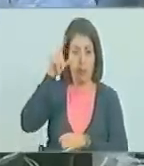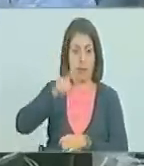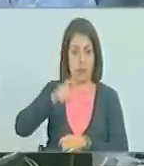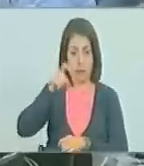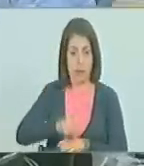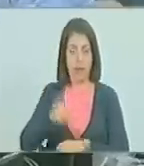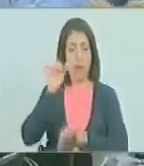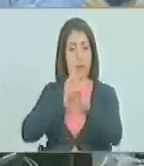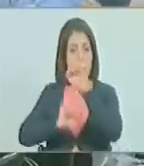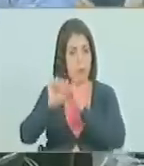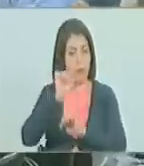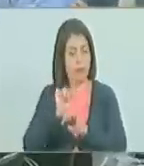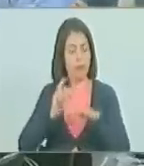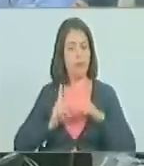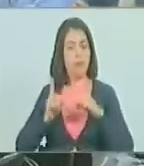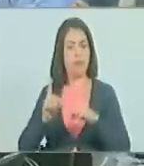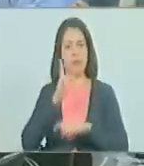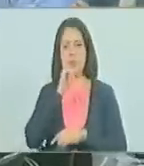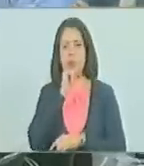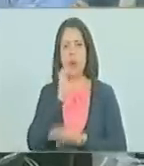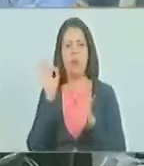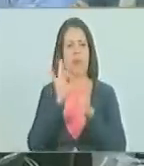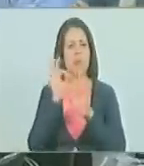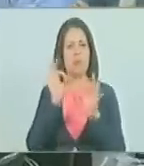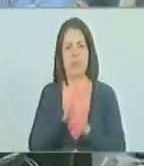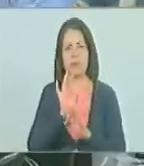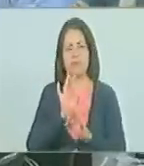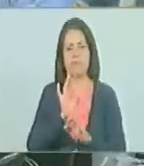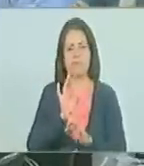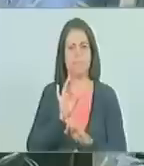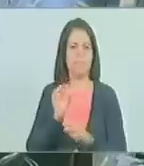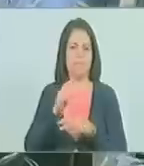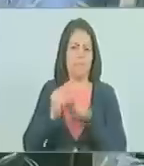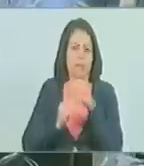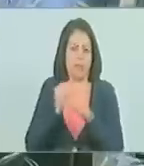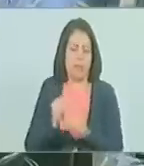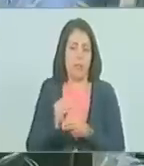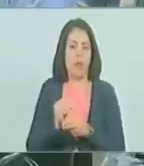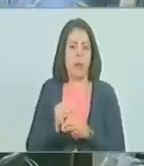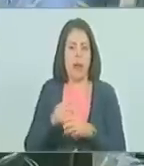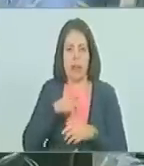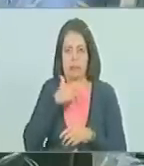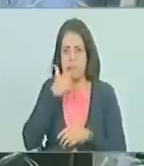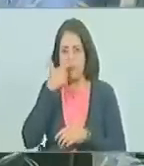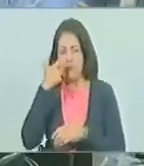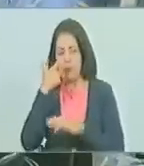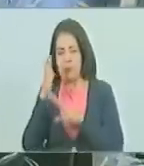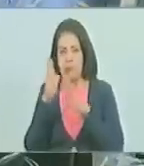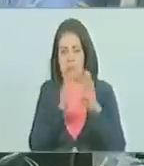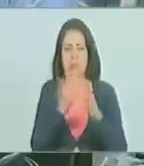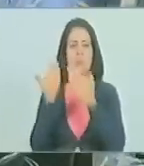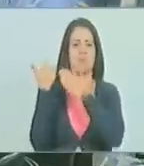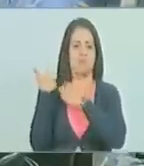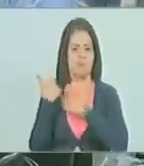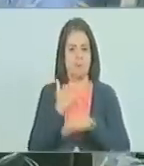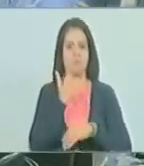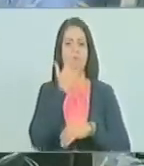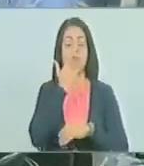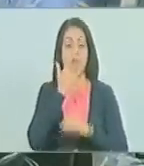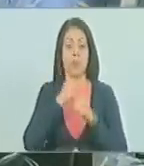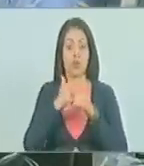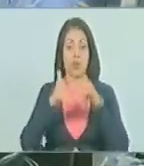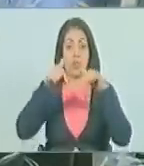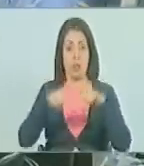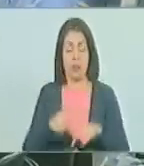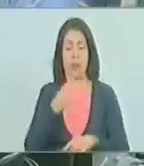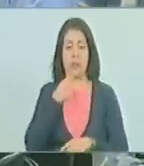necesita que la defendamos con la dignidad, no tenemos ningún tipo de ambigüedad para hacerlo y para asumir posiciones. Por eso